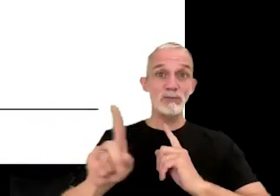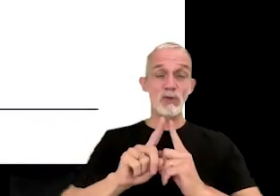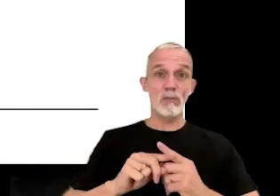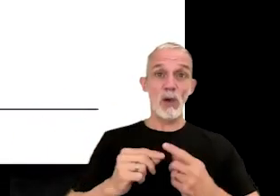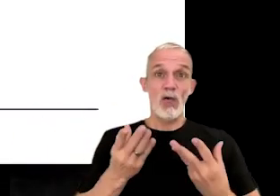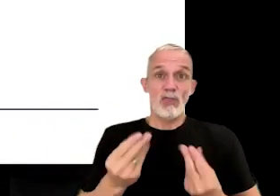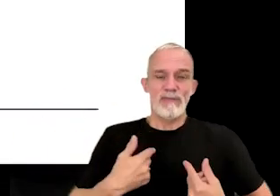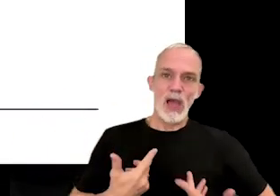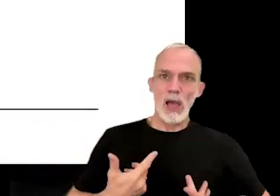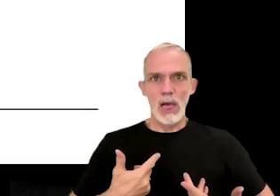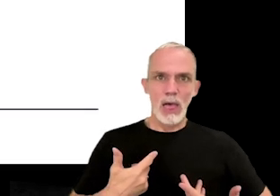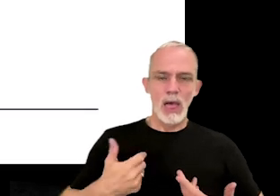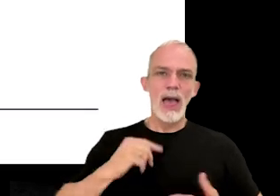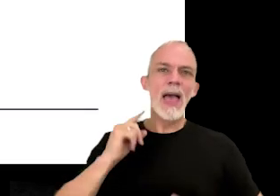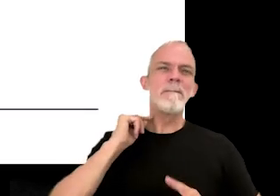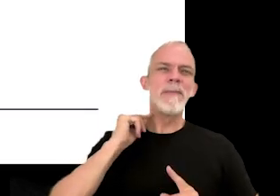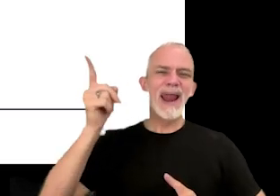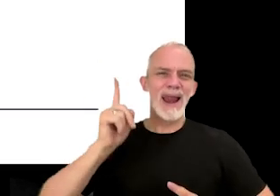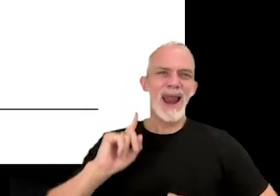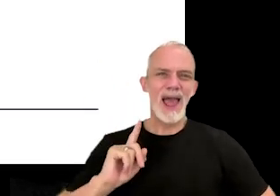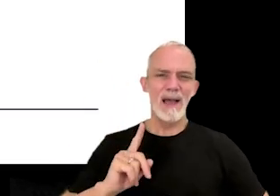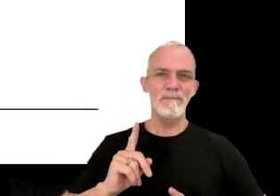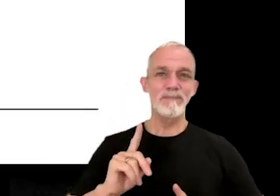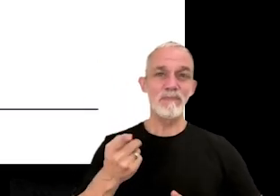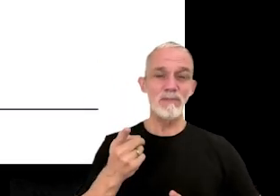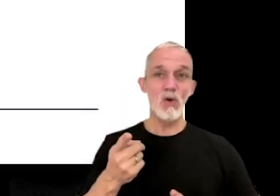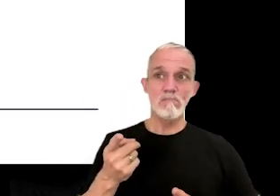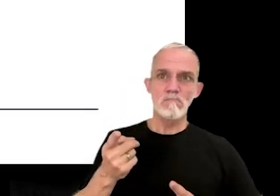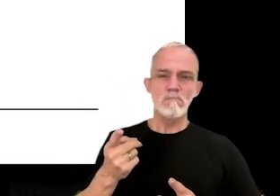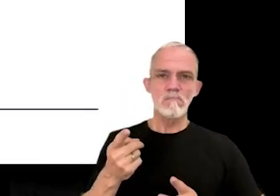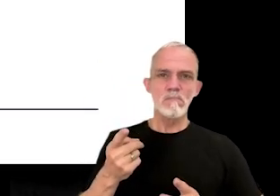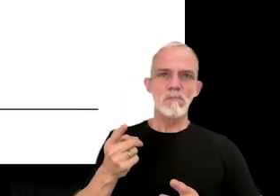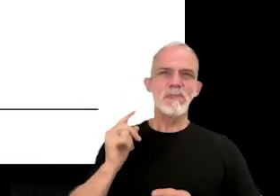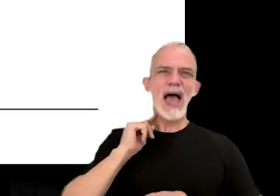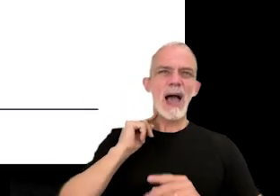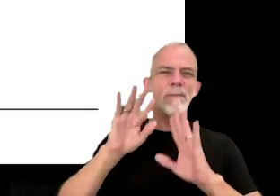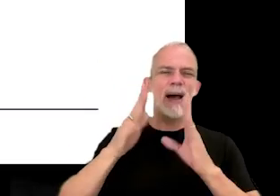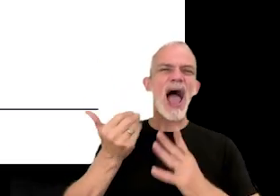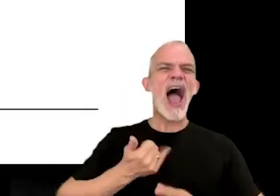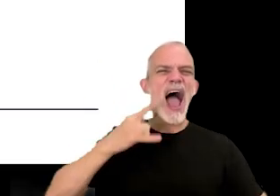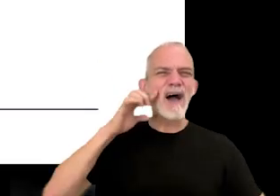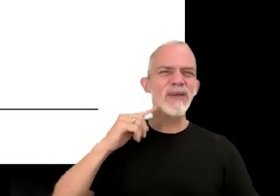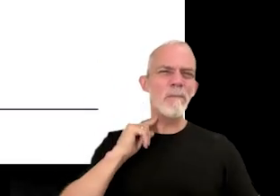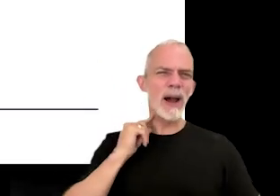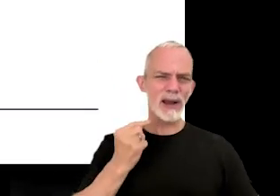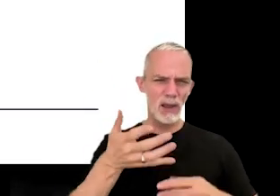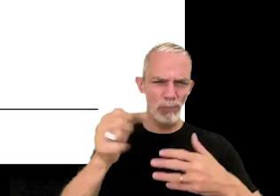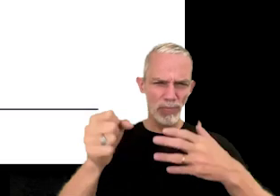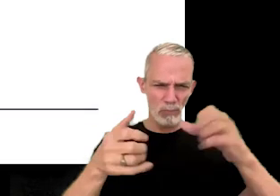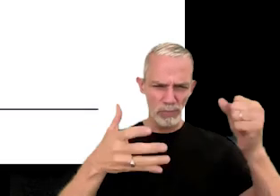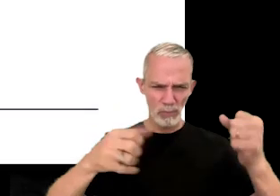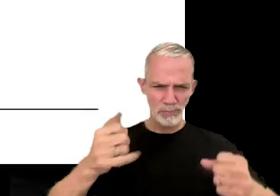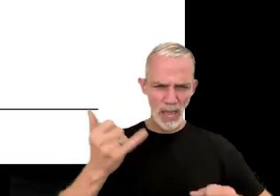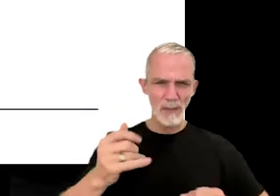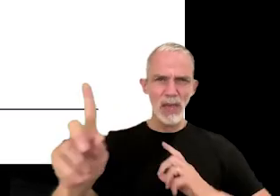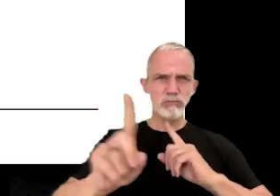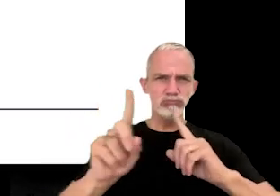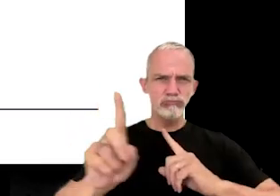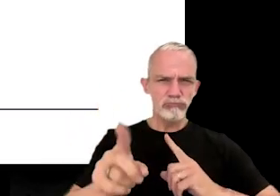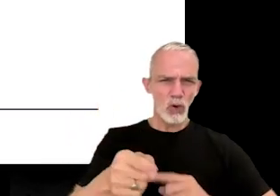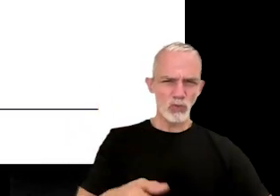defender, Paraná, la FIP de Paraná empieza a detectar que había contribuyentes